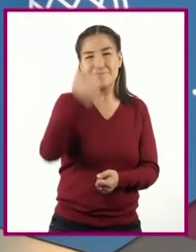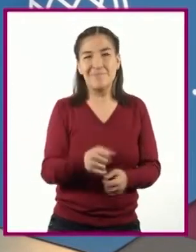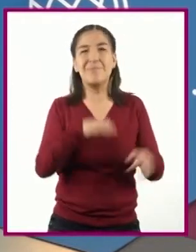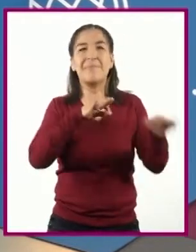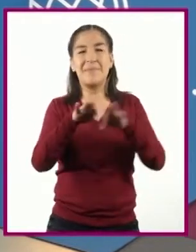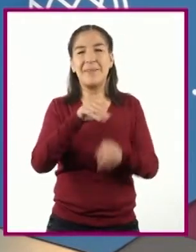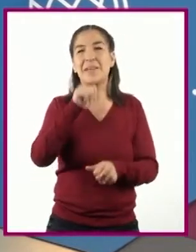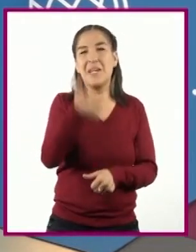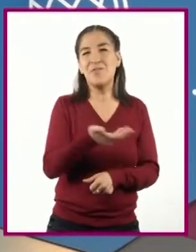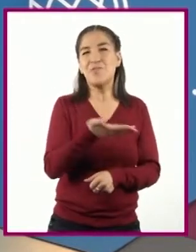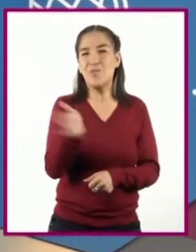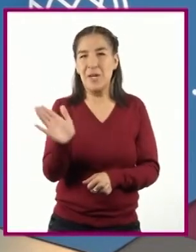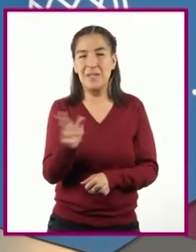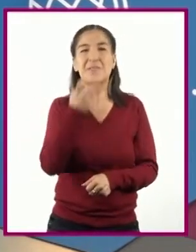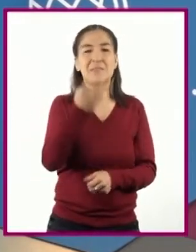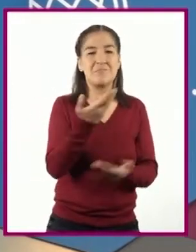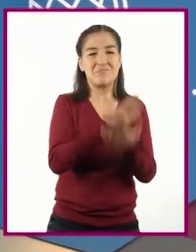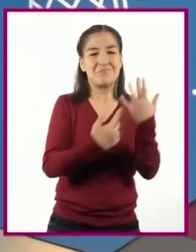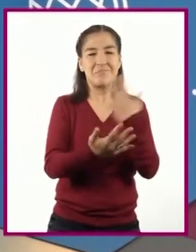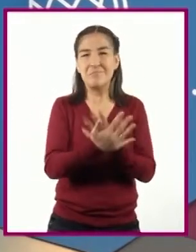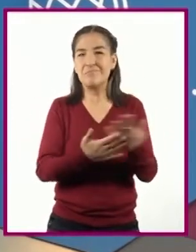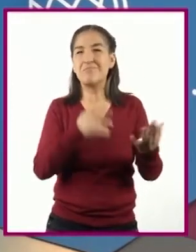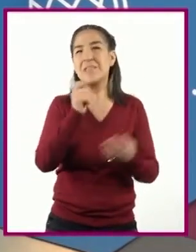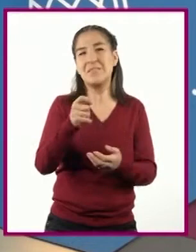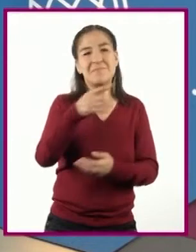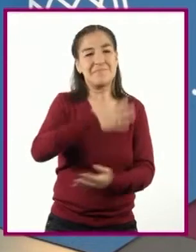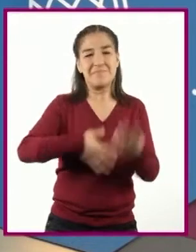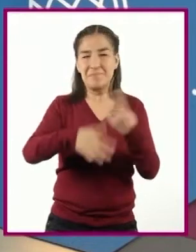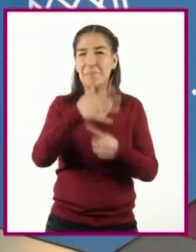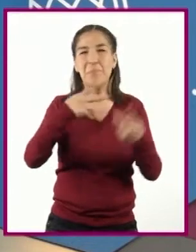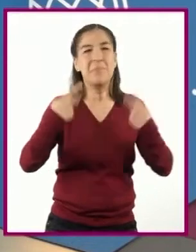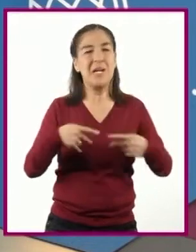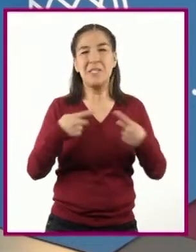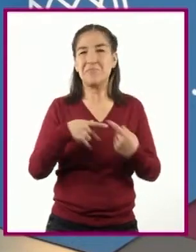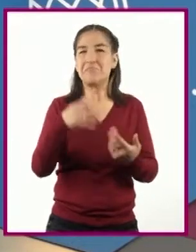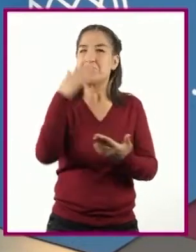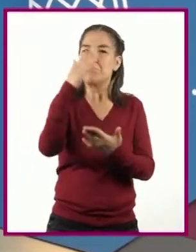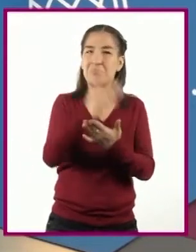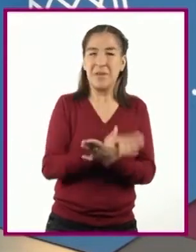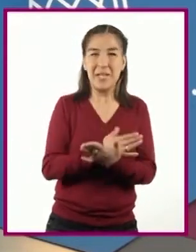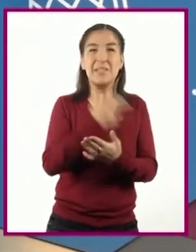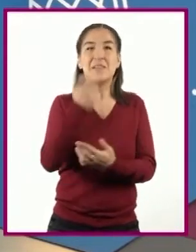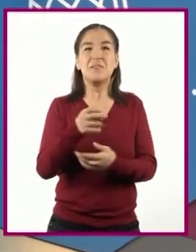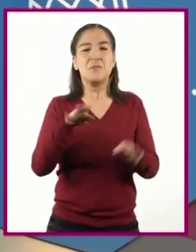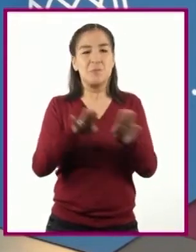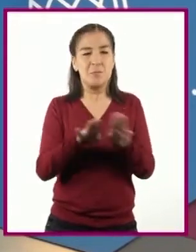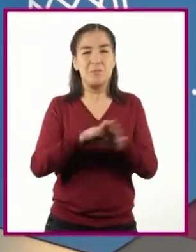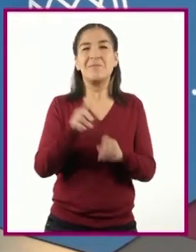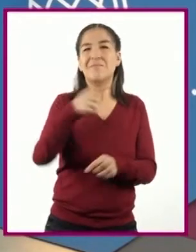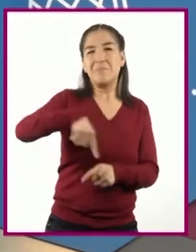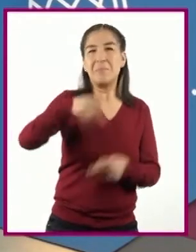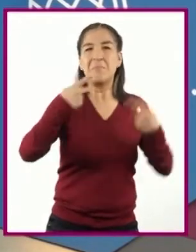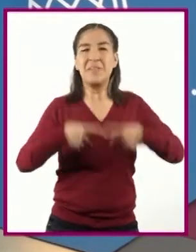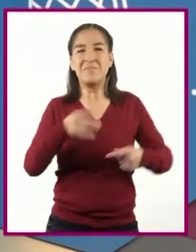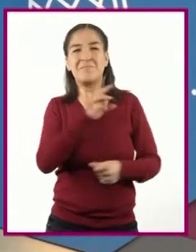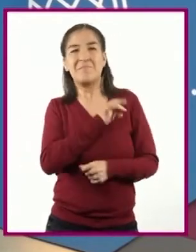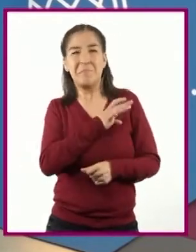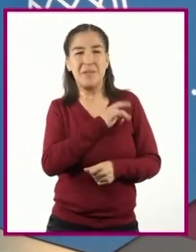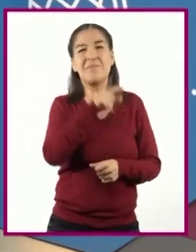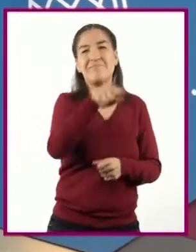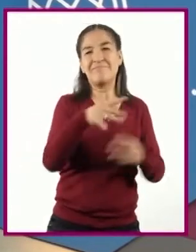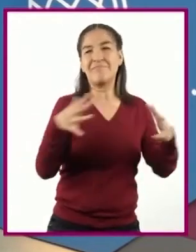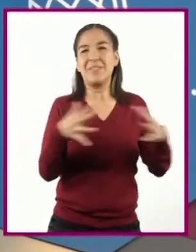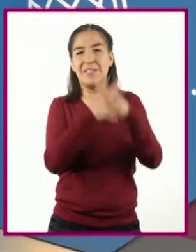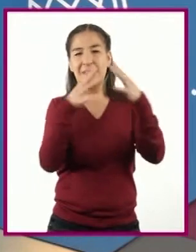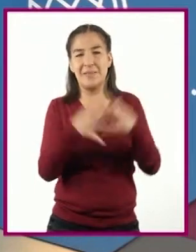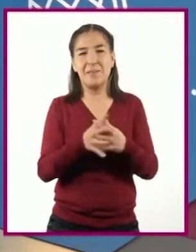mismo tiempo, la mano de obra escaseó, tanto por la migración de poblaciones enteras como por el miedo y la guerra. En